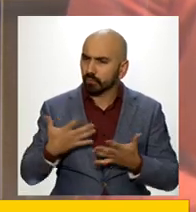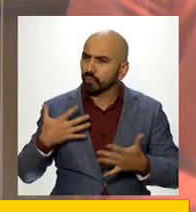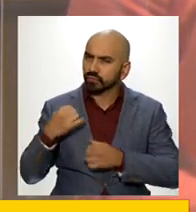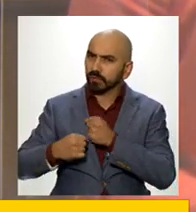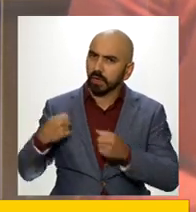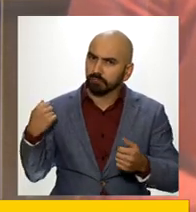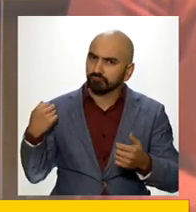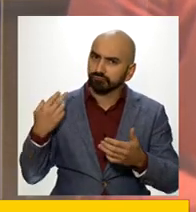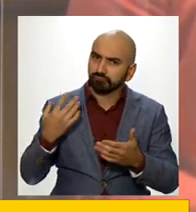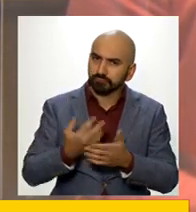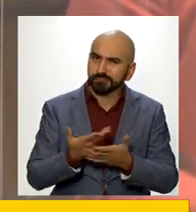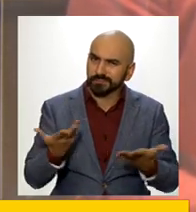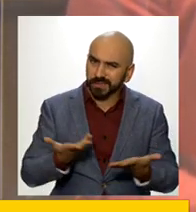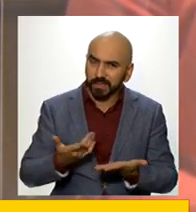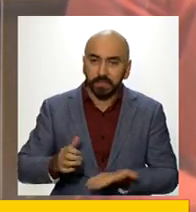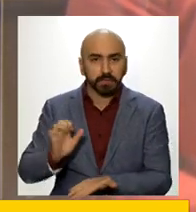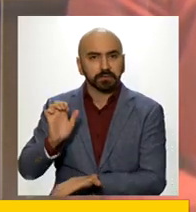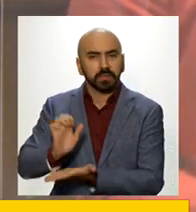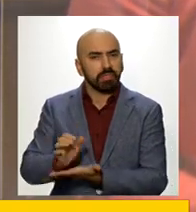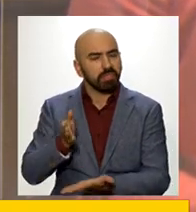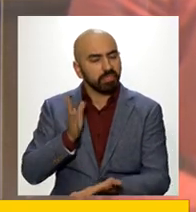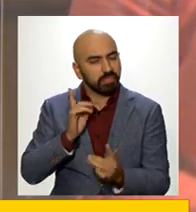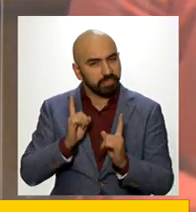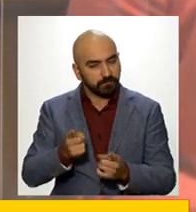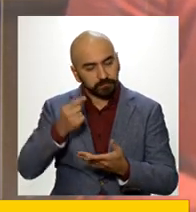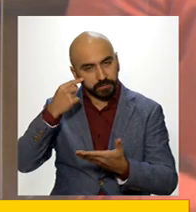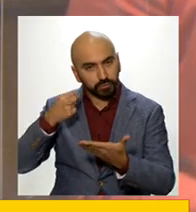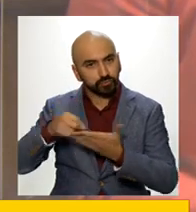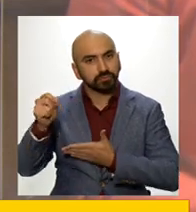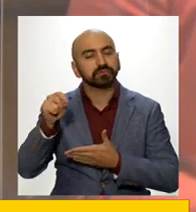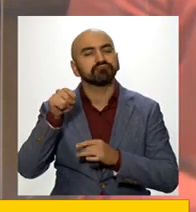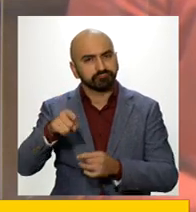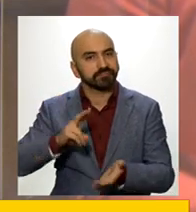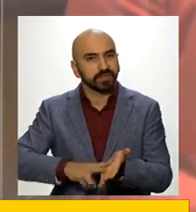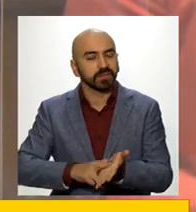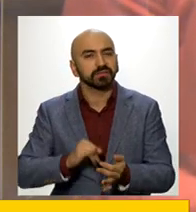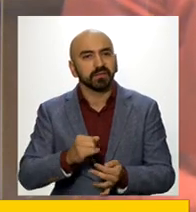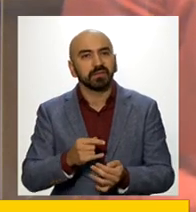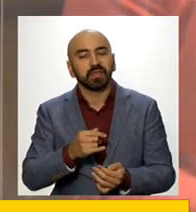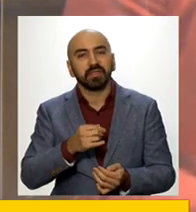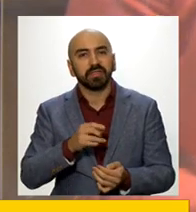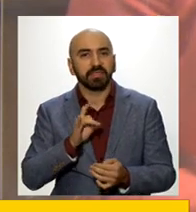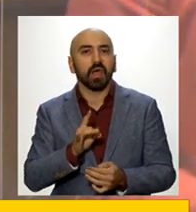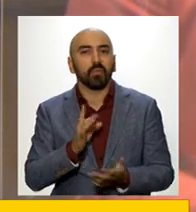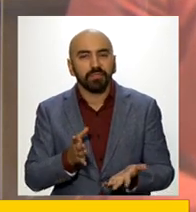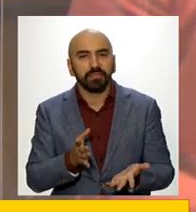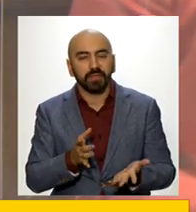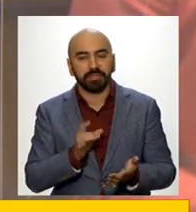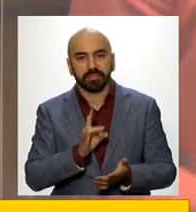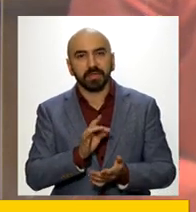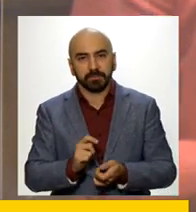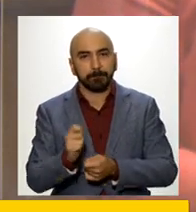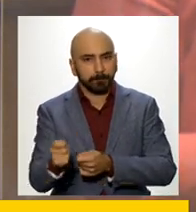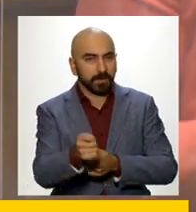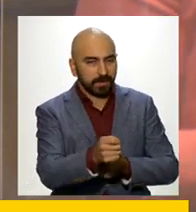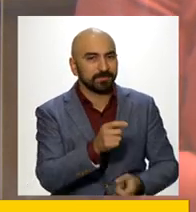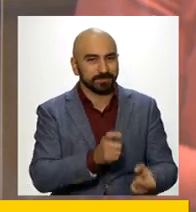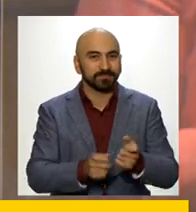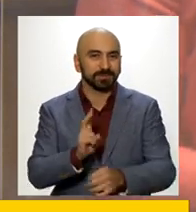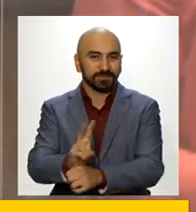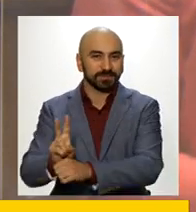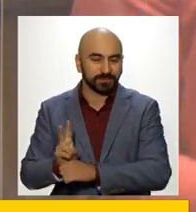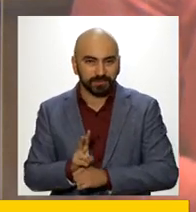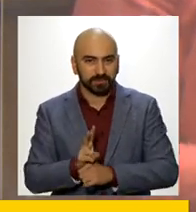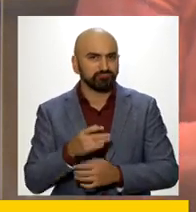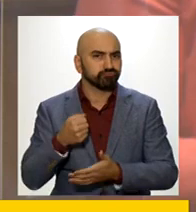que el Estado debe reconocer esta deuda y avanzar en su reparación efectiva. En diciembre pasado, esa lucha social